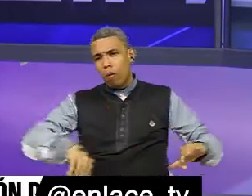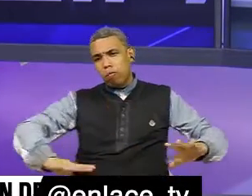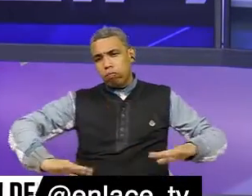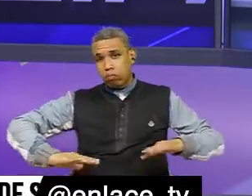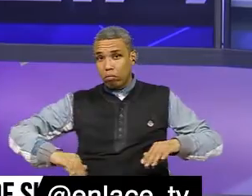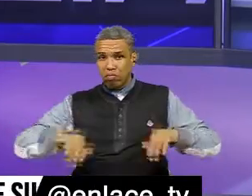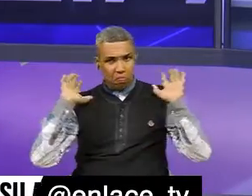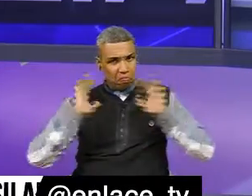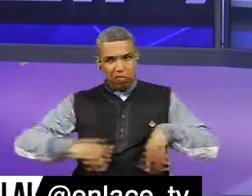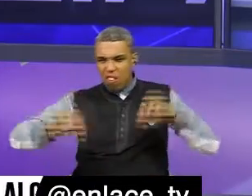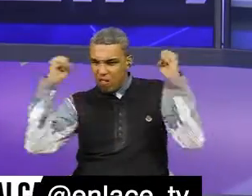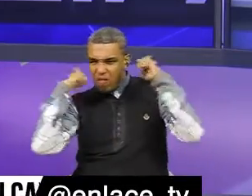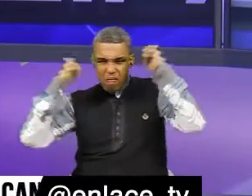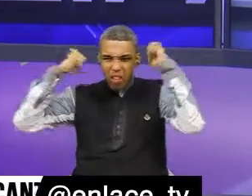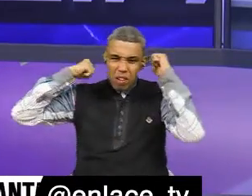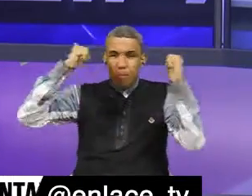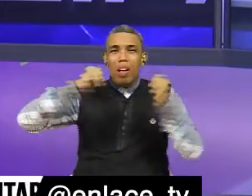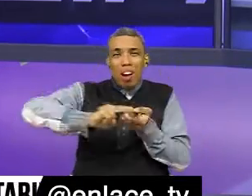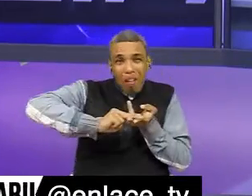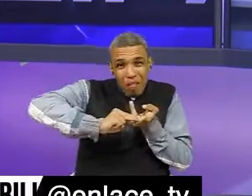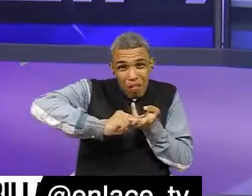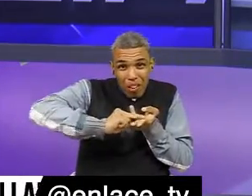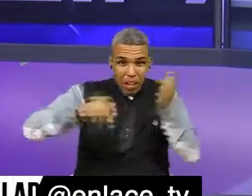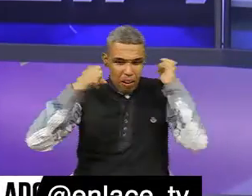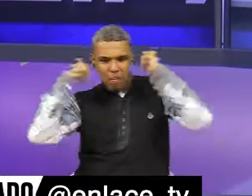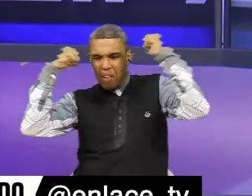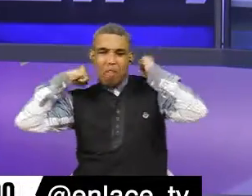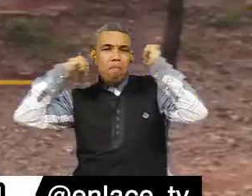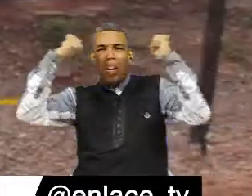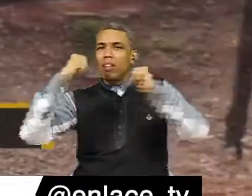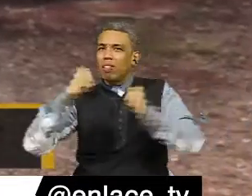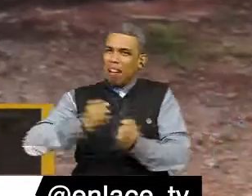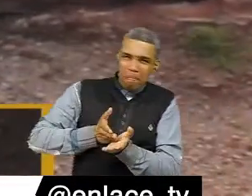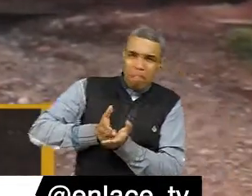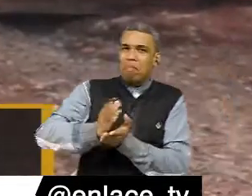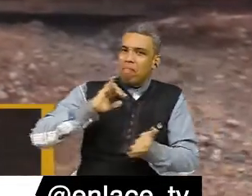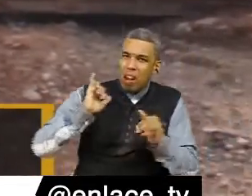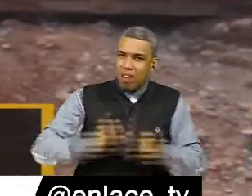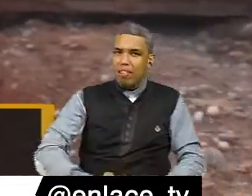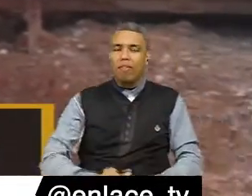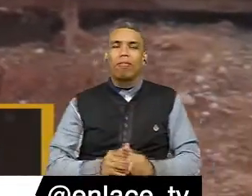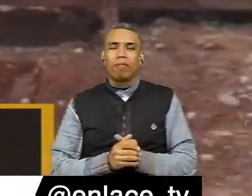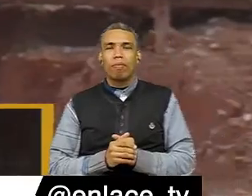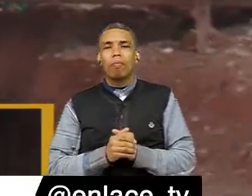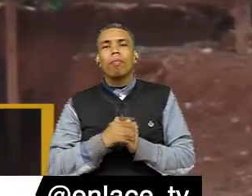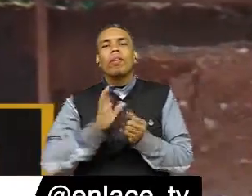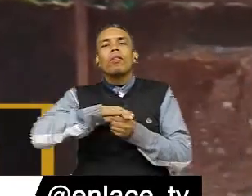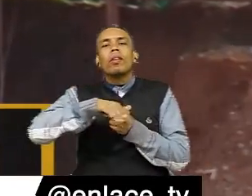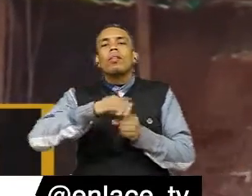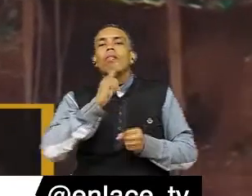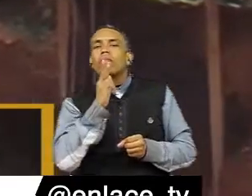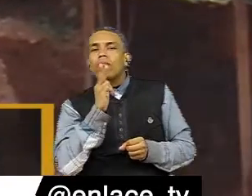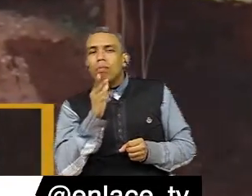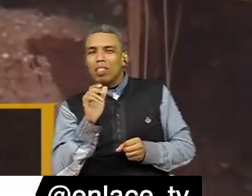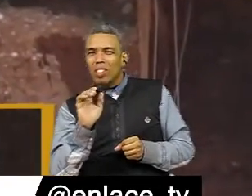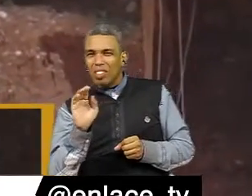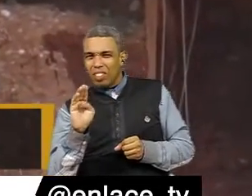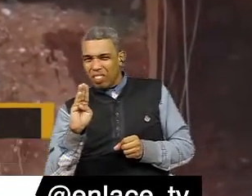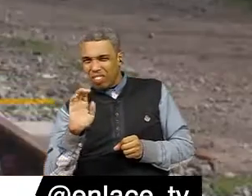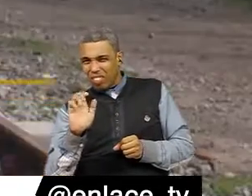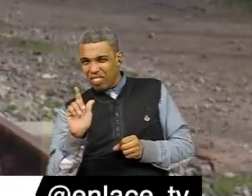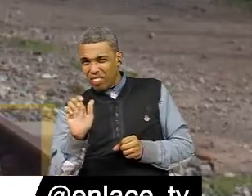vía férrea hasta que se reinicien los trabajos. La comunidad de los barrios Belén y Jerusalén ha decidido bloquear la vía férrea